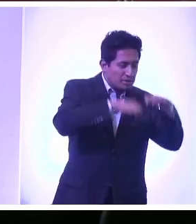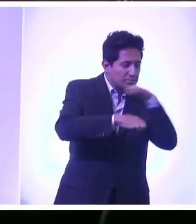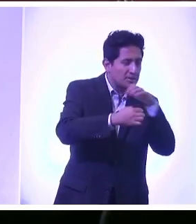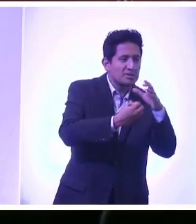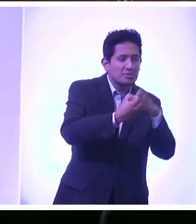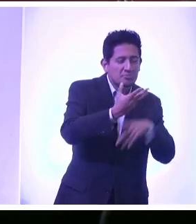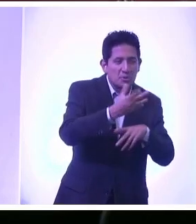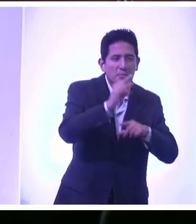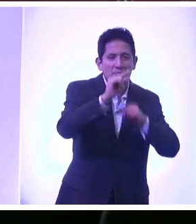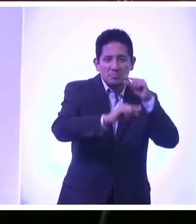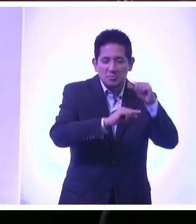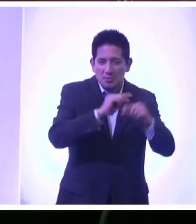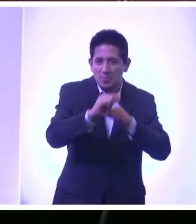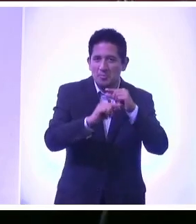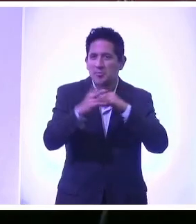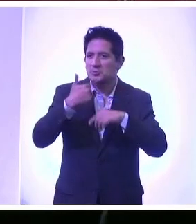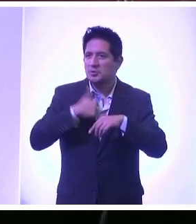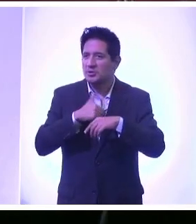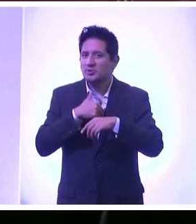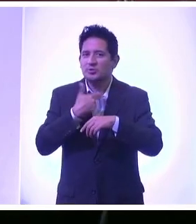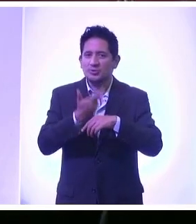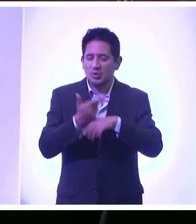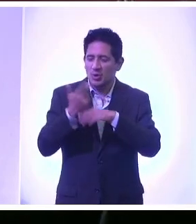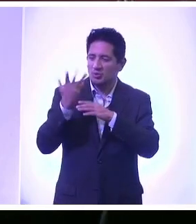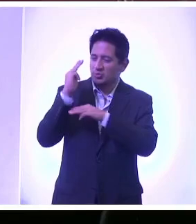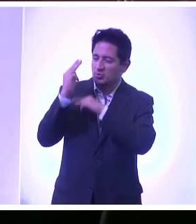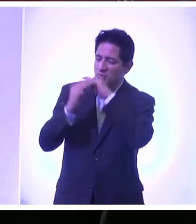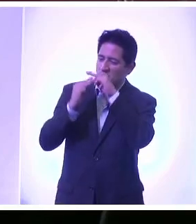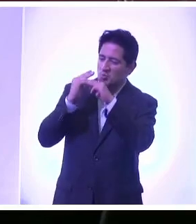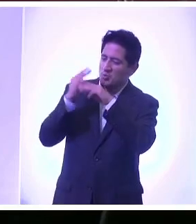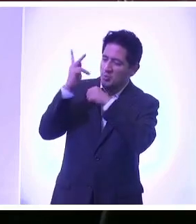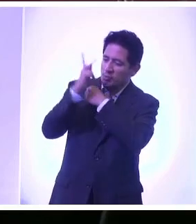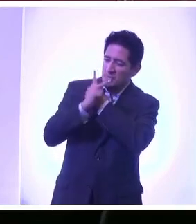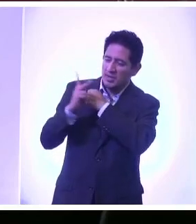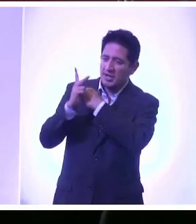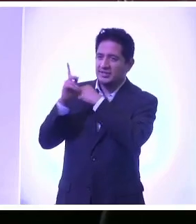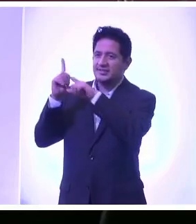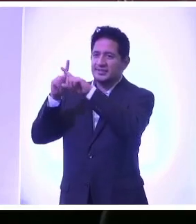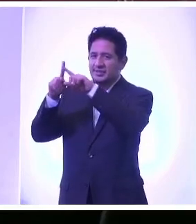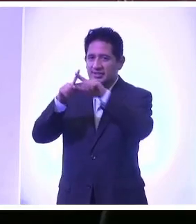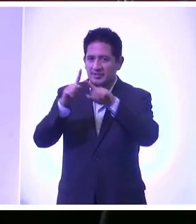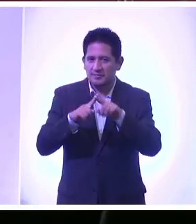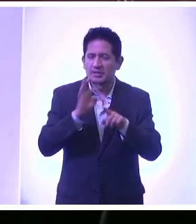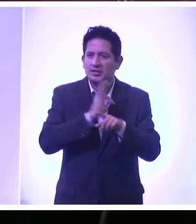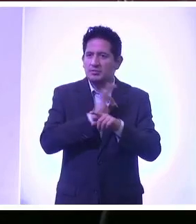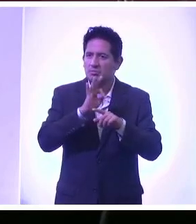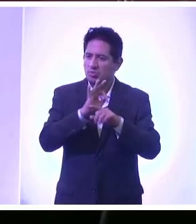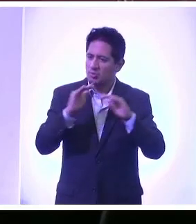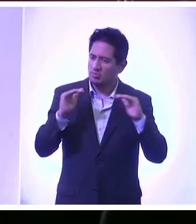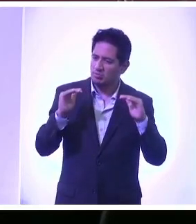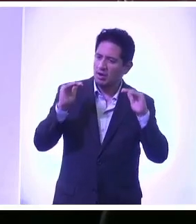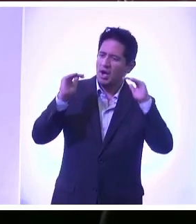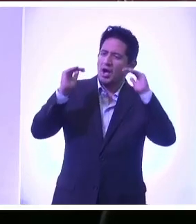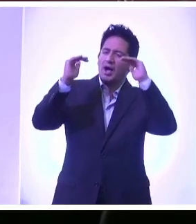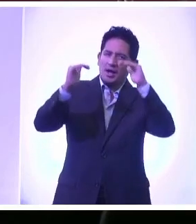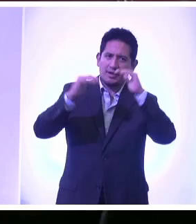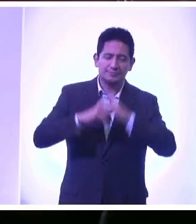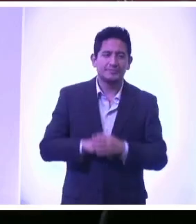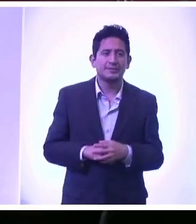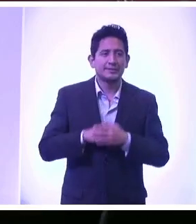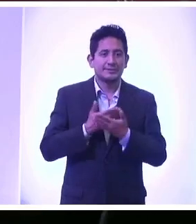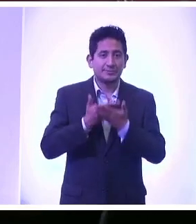de lo que sucede en el mundo ese sería mi mi comentario inicial y si me permiten paso el micrófono a la